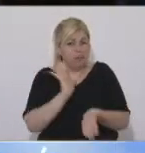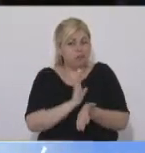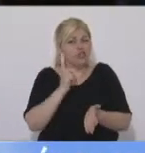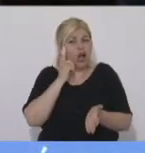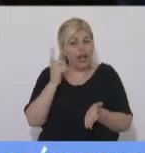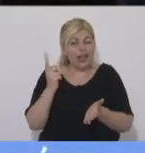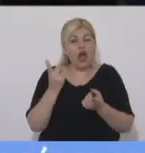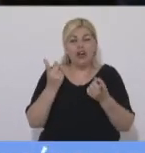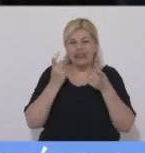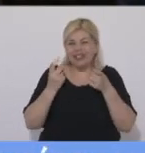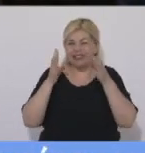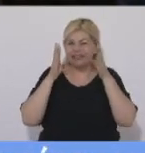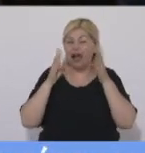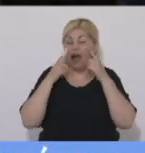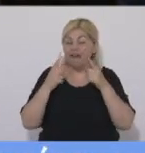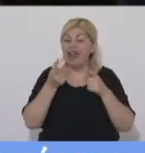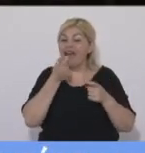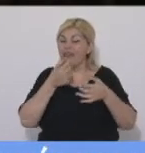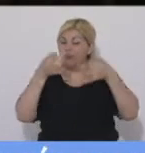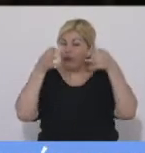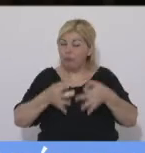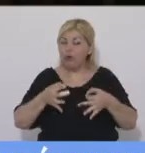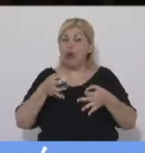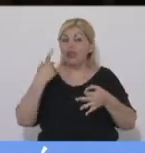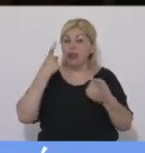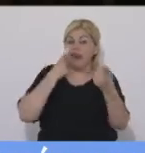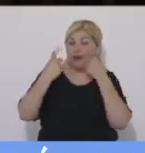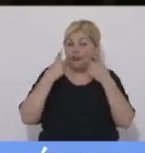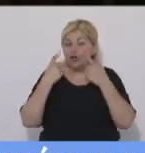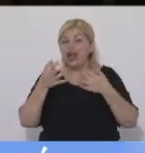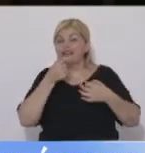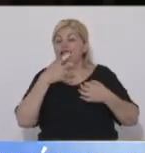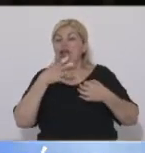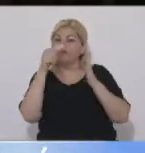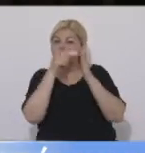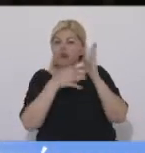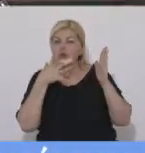casuística del caso concreto y en el caso concreto tendrá que verificarse si se cumplen estos requisitos. Nada más, Presidenta. Bien.